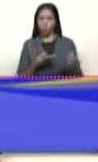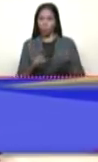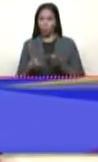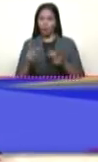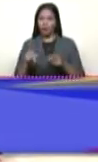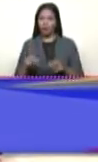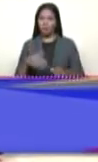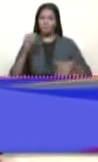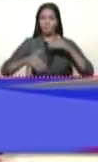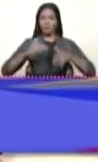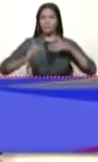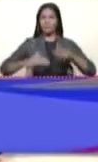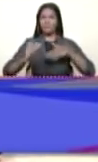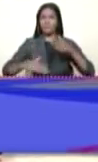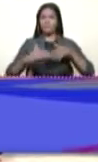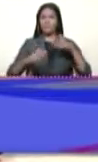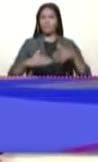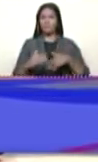a punta de tambor,